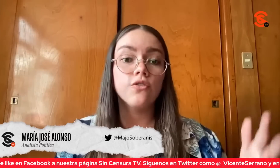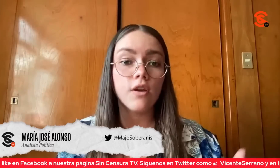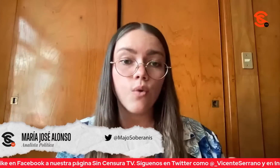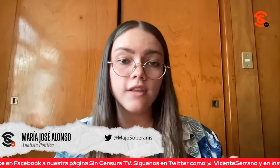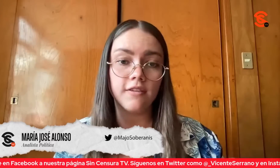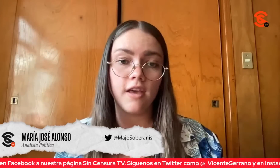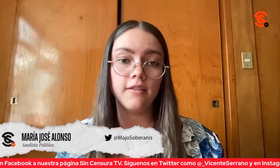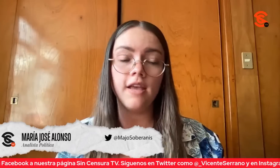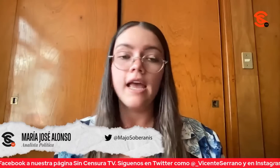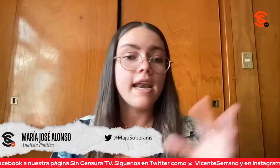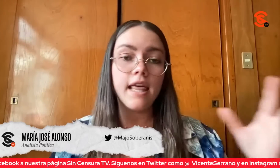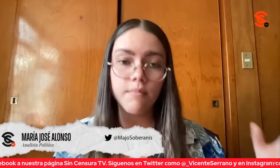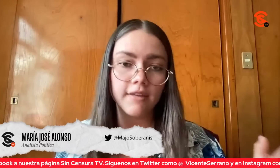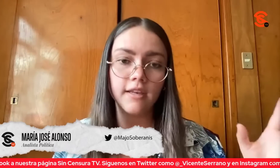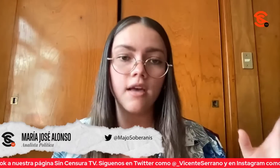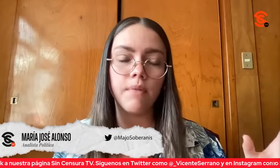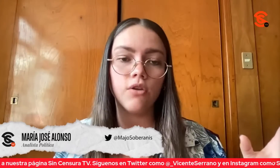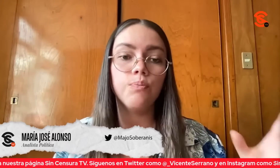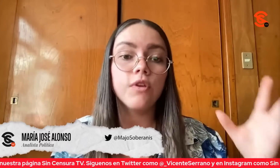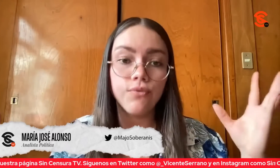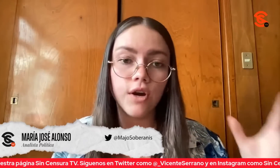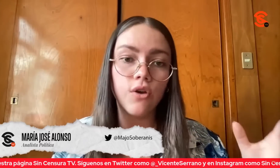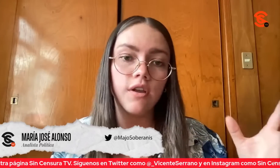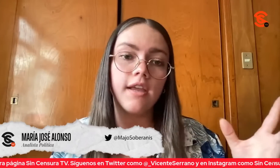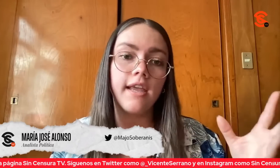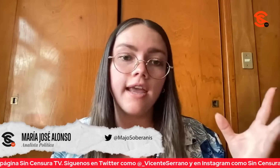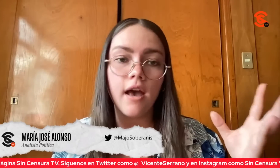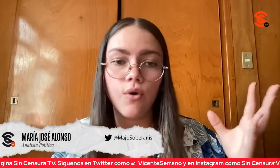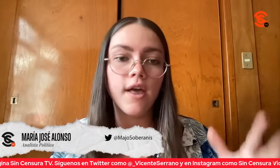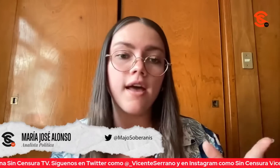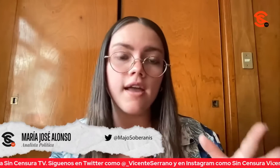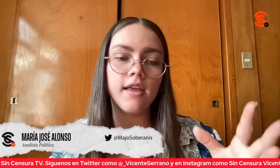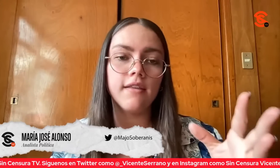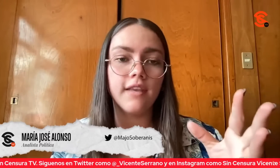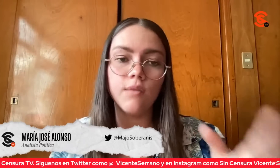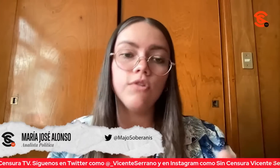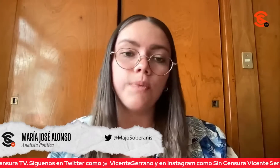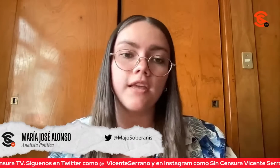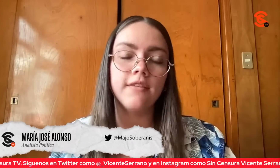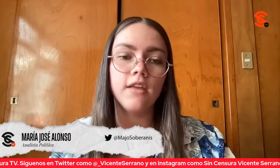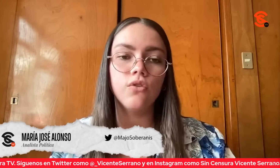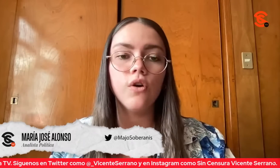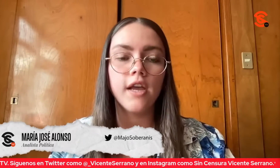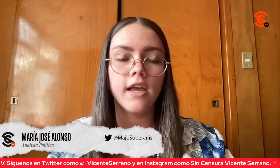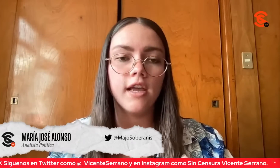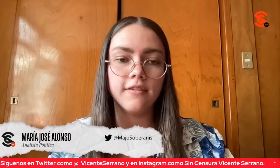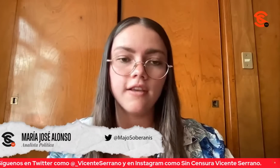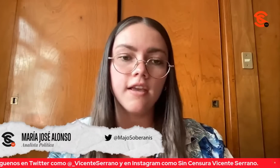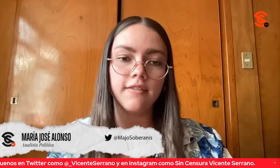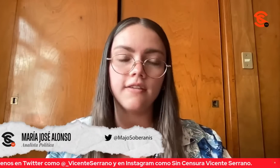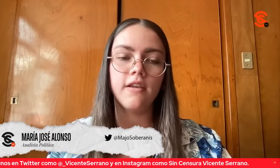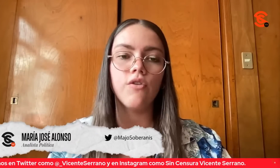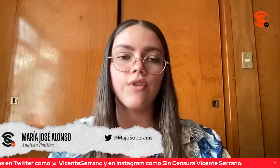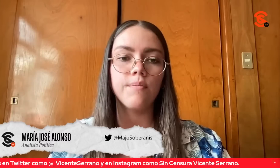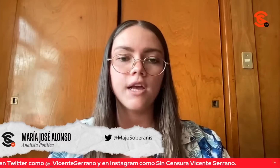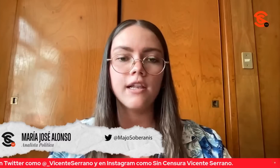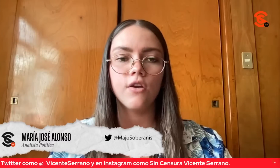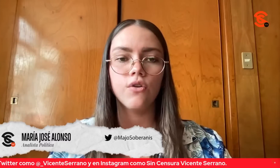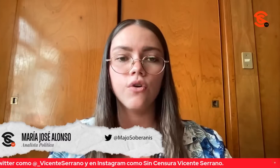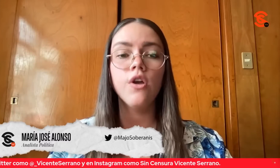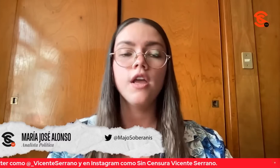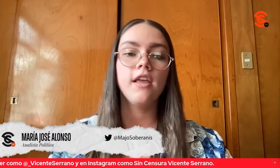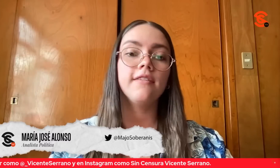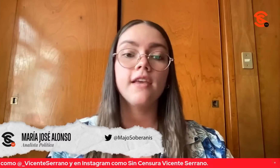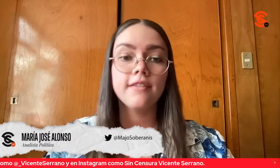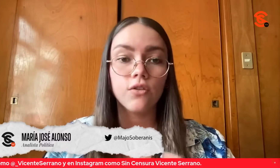las consecuencias, nada más y nada menos, pues fueron que ahora seguimos padeciendo ese sexenio de Felipe